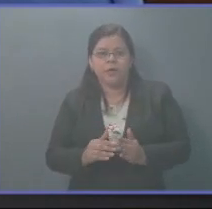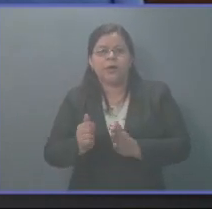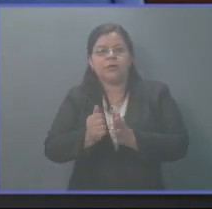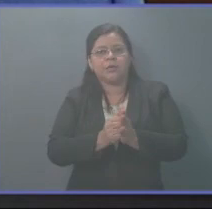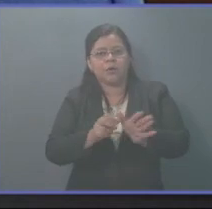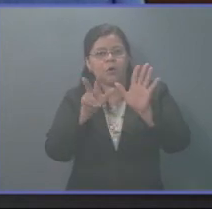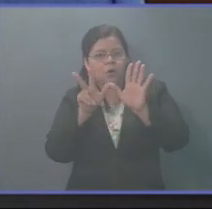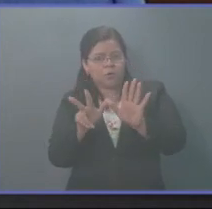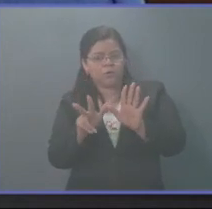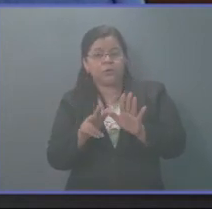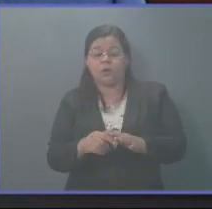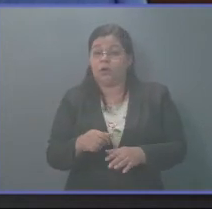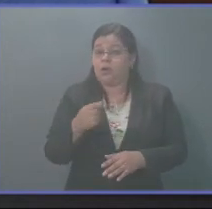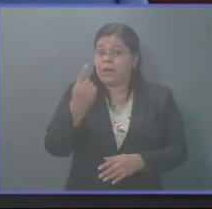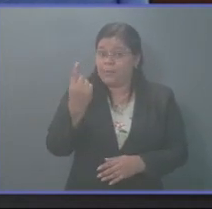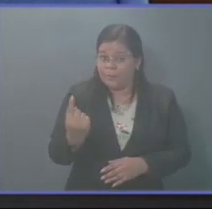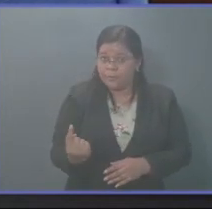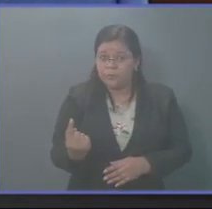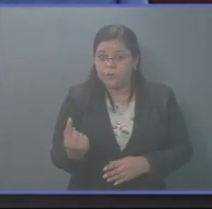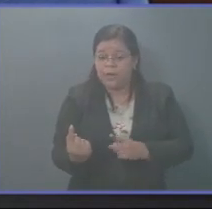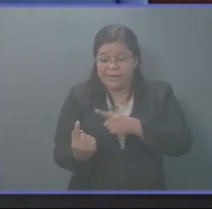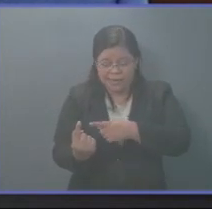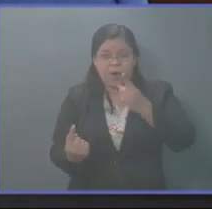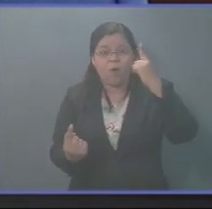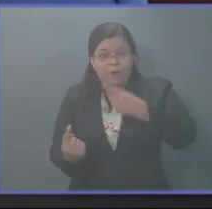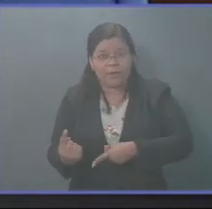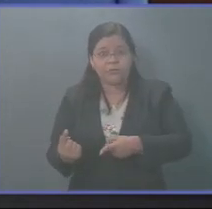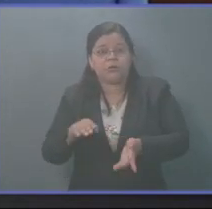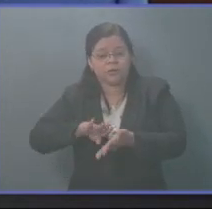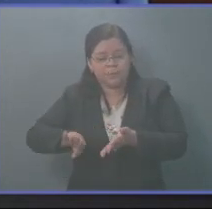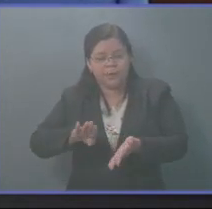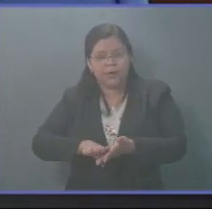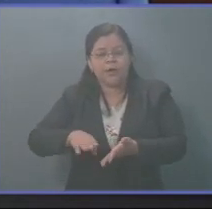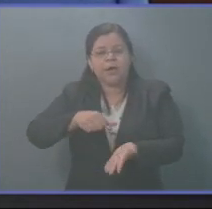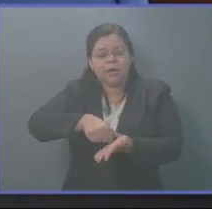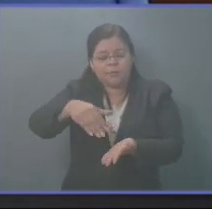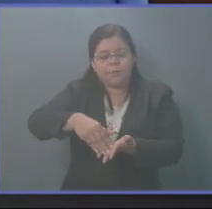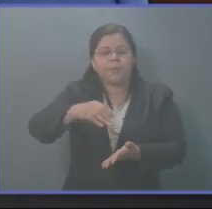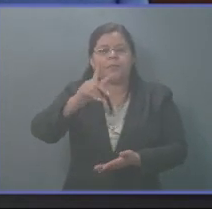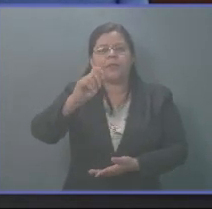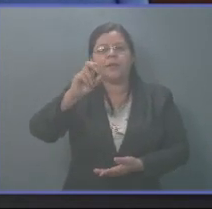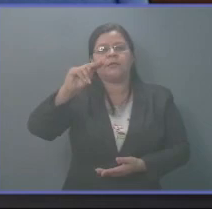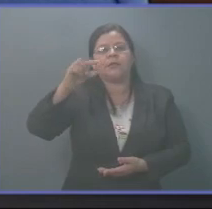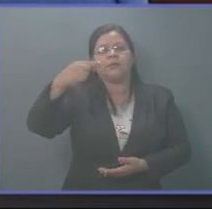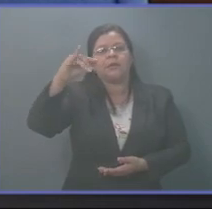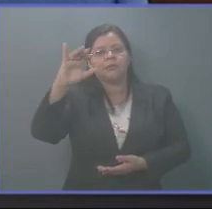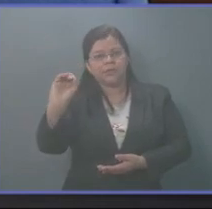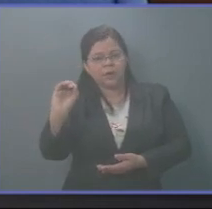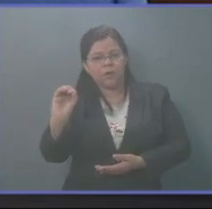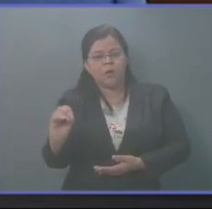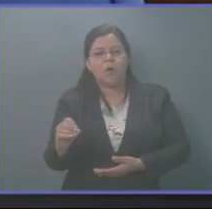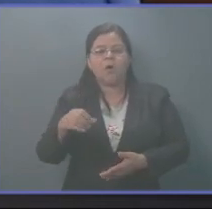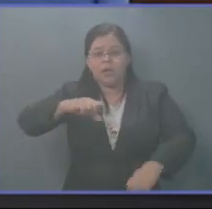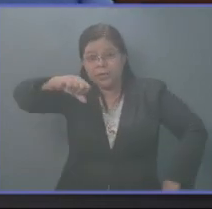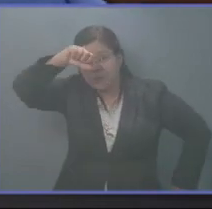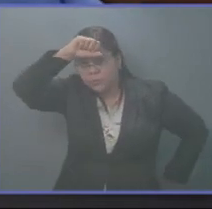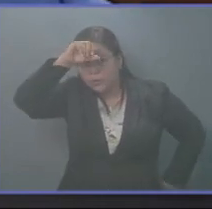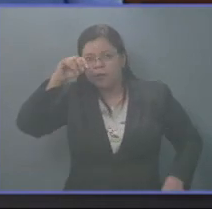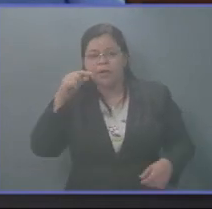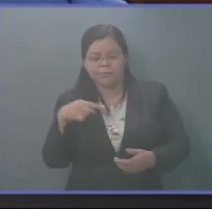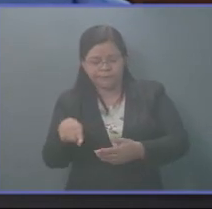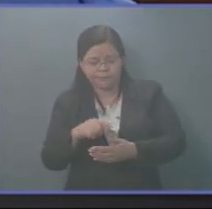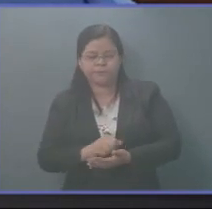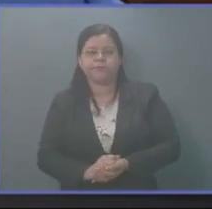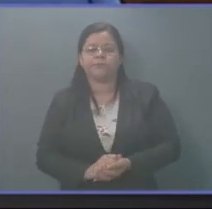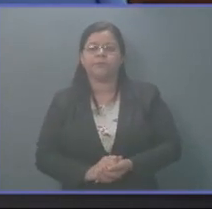artículo 8. Será sujeto activo de la obligación tributaria municipal el municipio de Tenancingo, departamento de Cuscatlán, en su carácter de acreedor de los respectivos